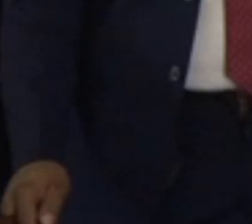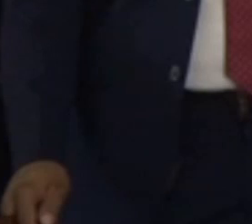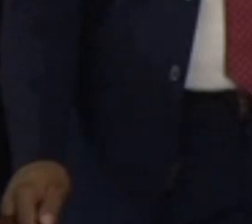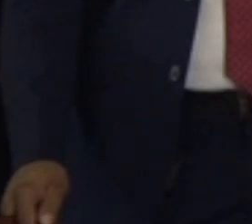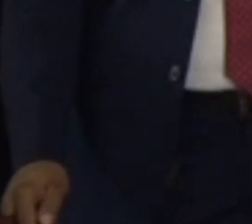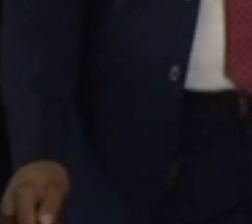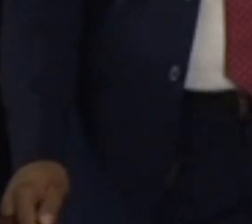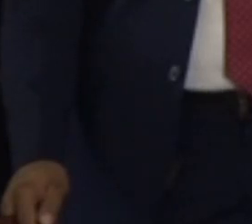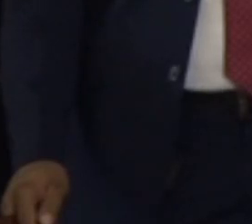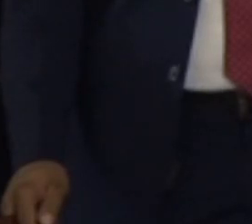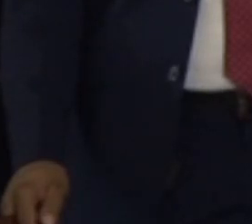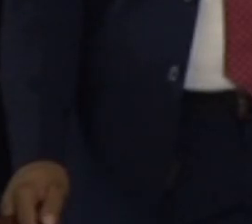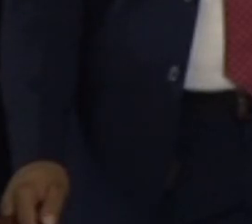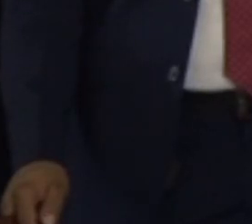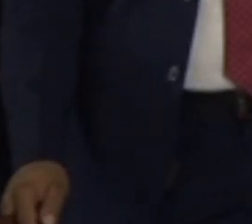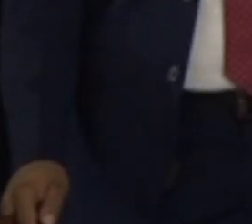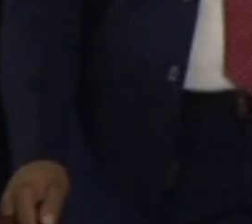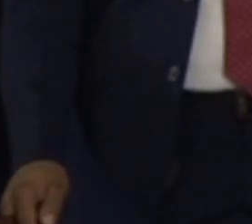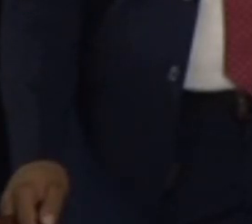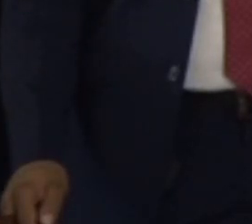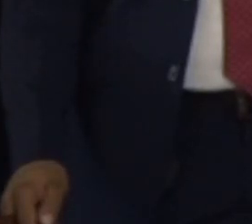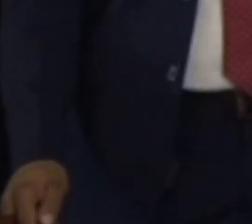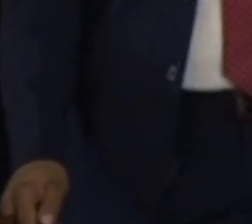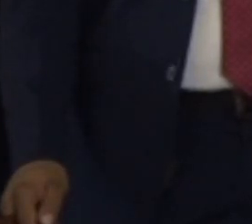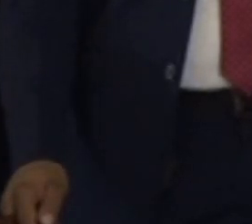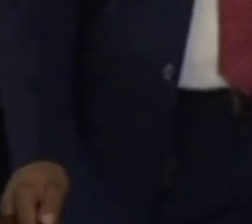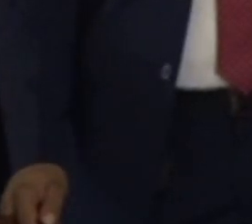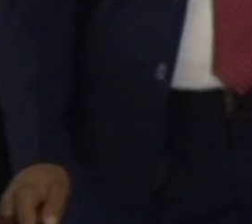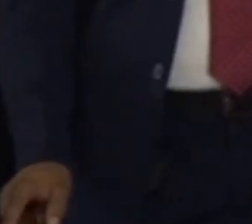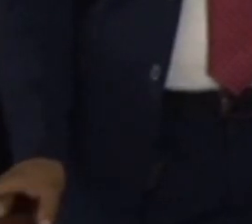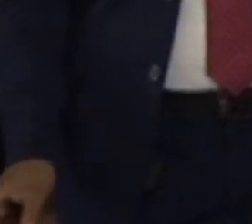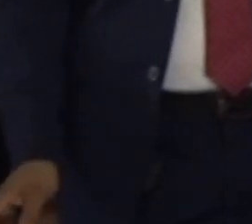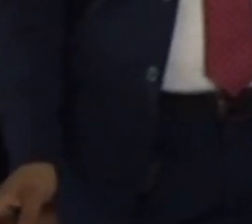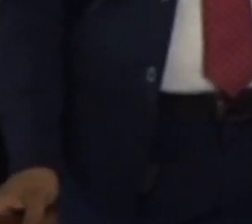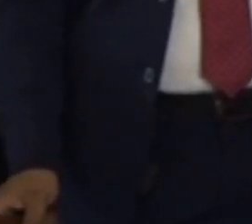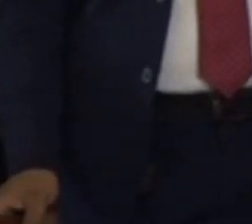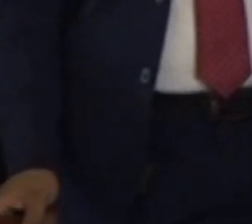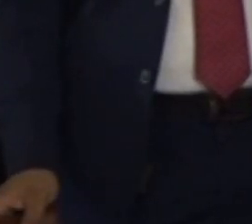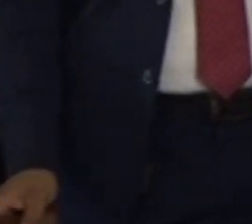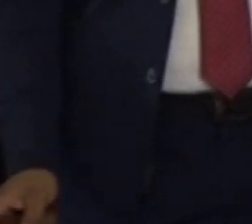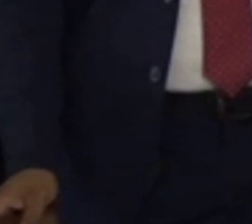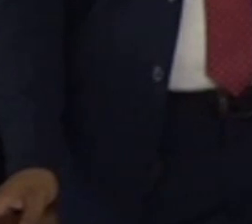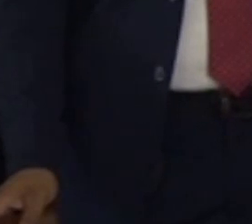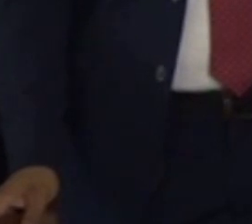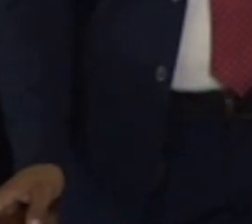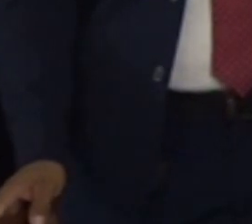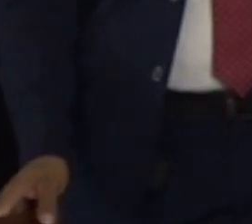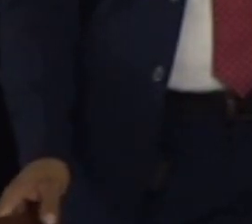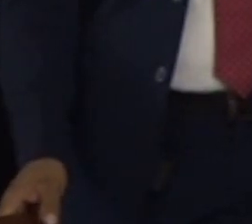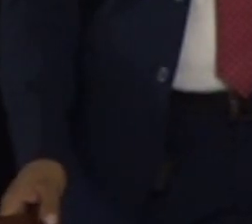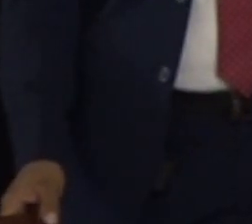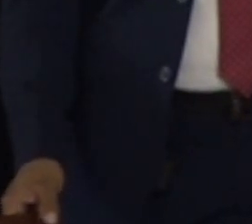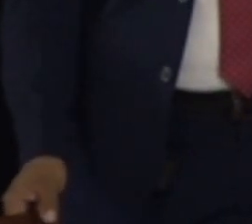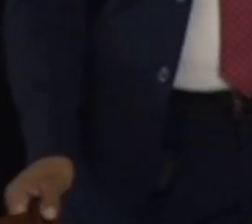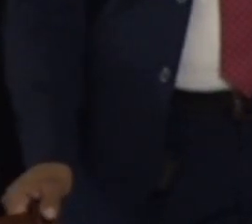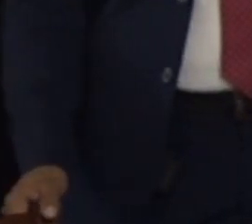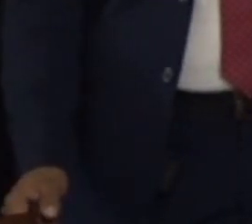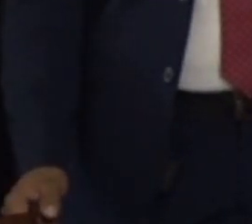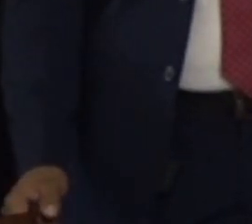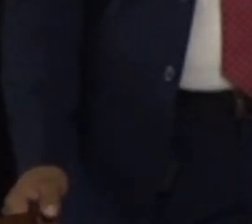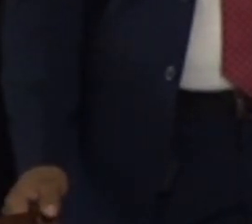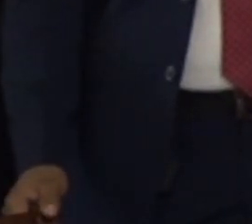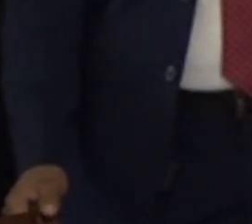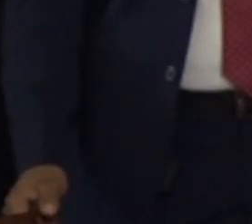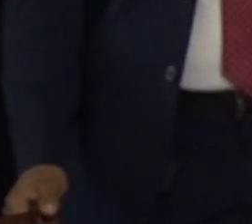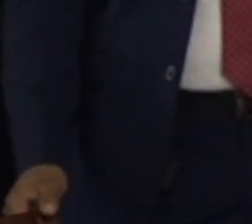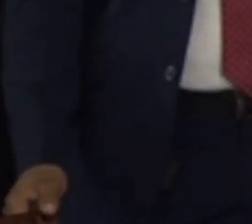especial destacado educador y escritor Pablo María Hernández Disla, por sus grandes aportes al